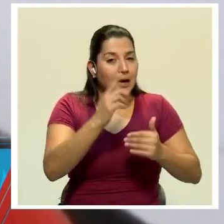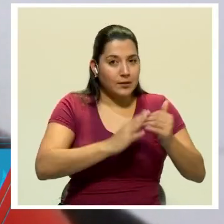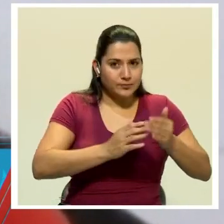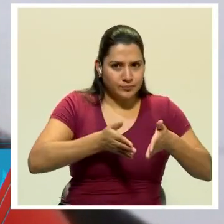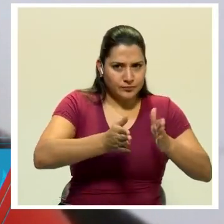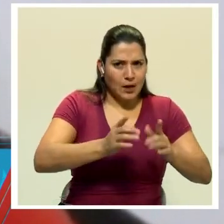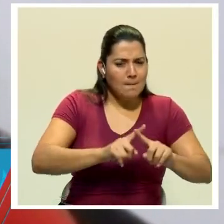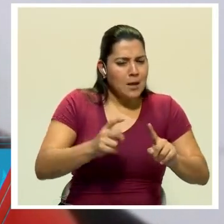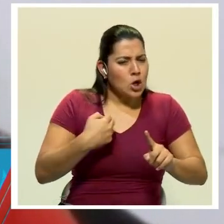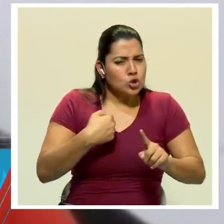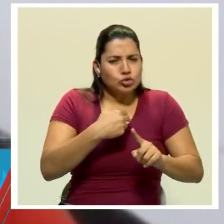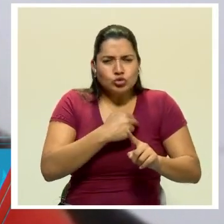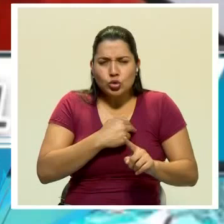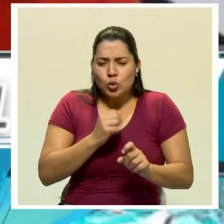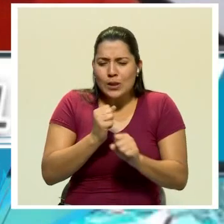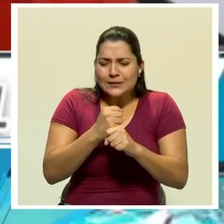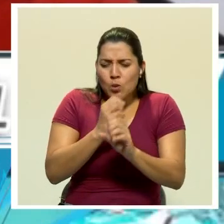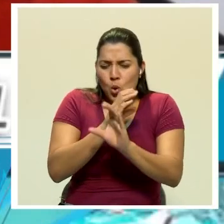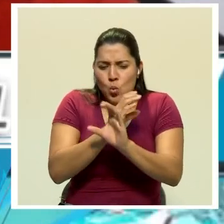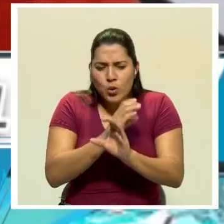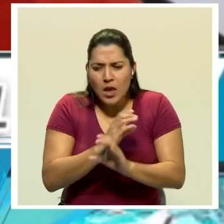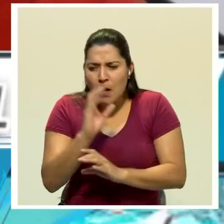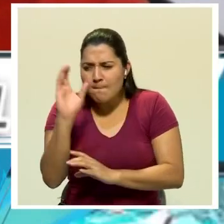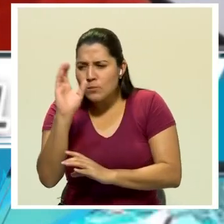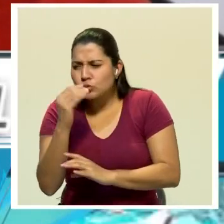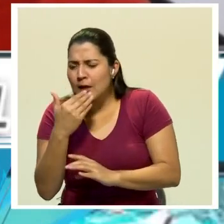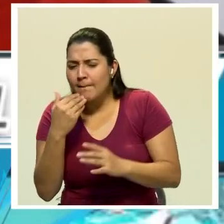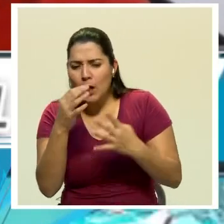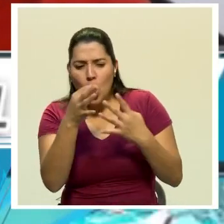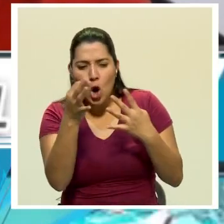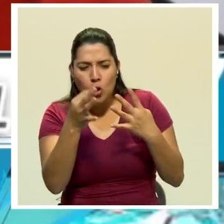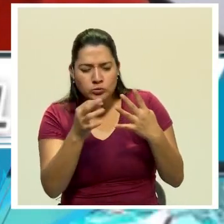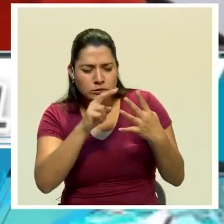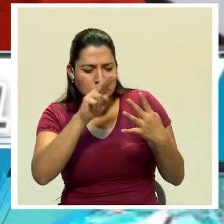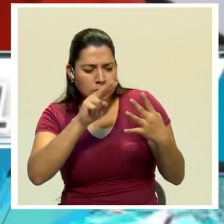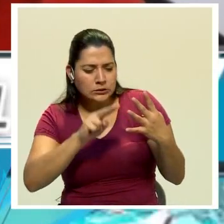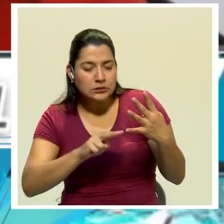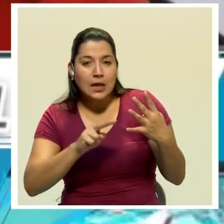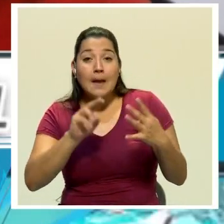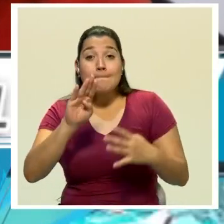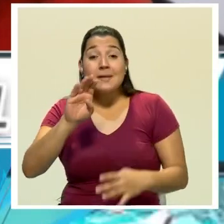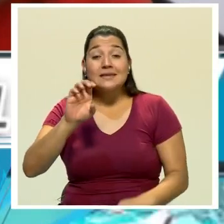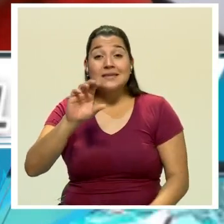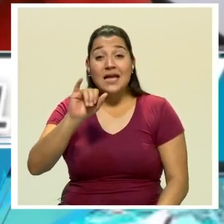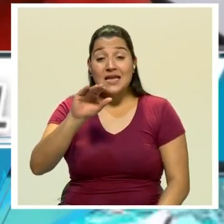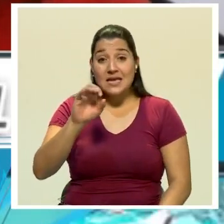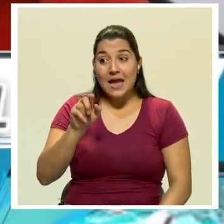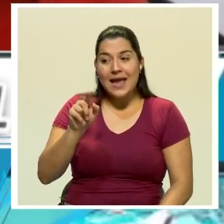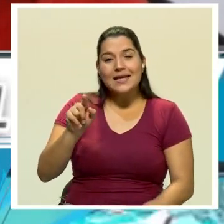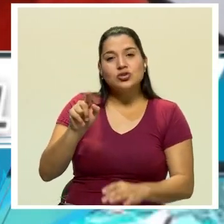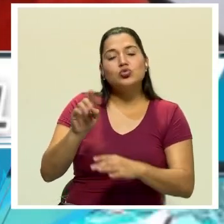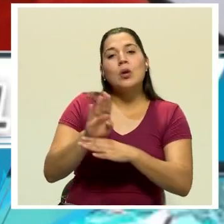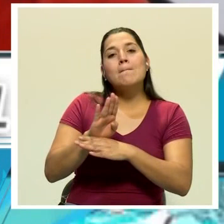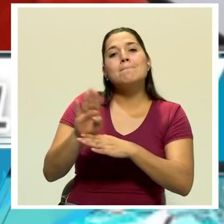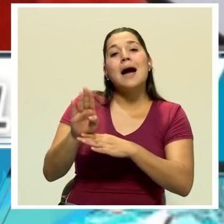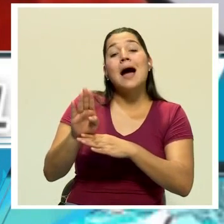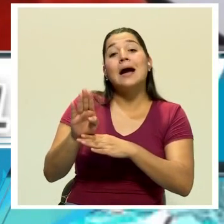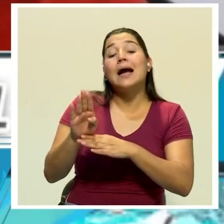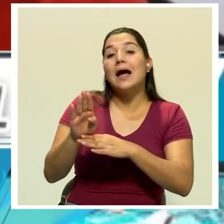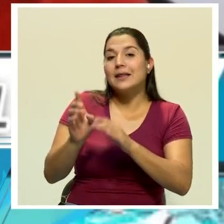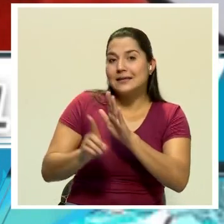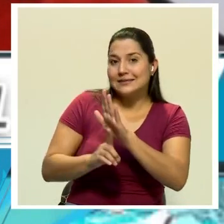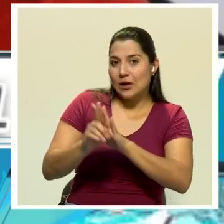de buscar las mejores opciones que hay en el mercado. El BESIE es una banca multilateral de desarrollo, el